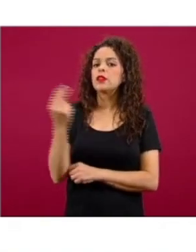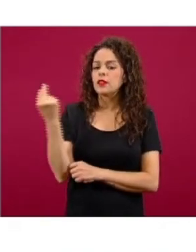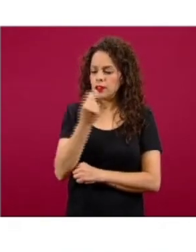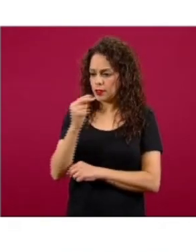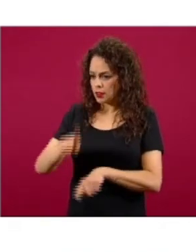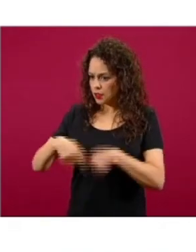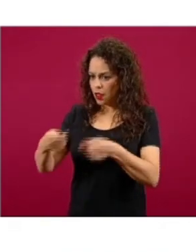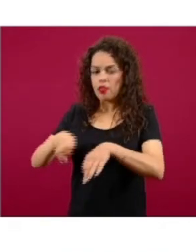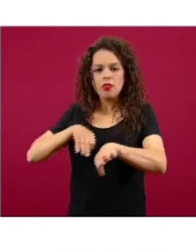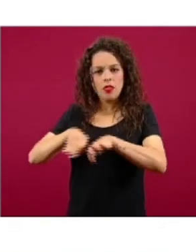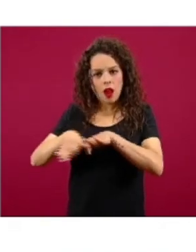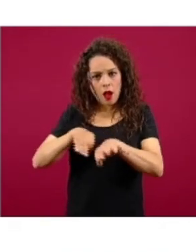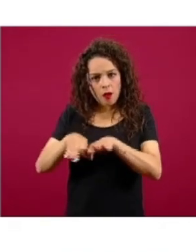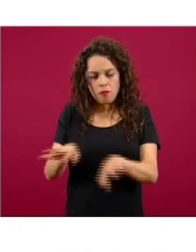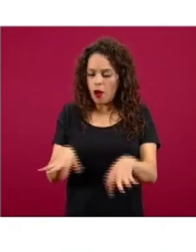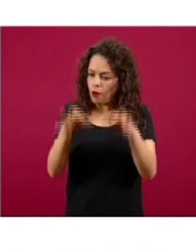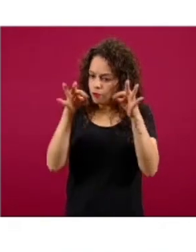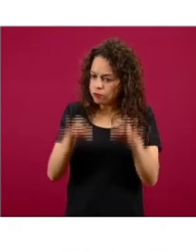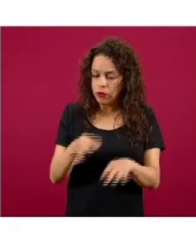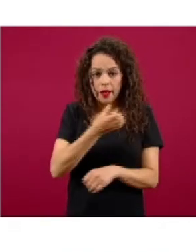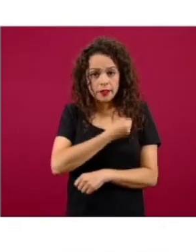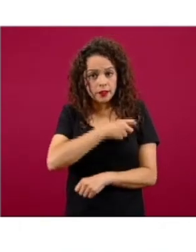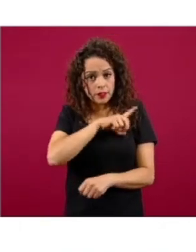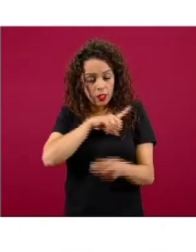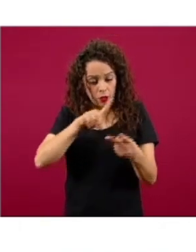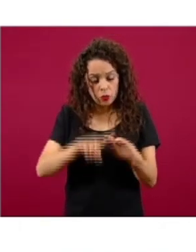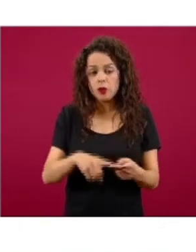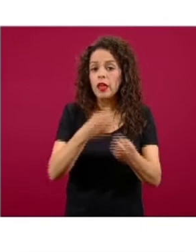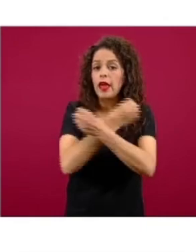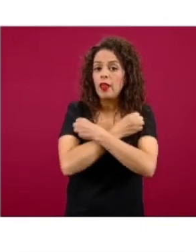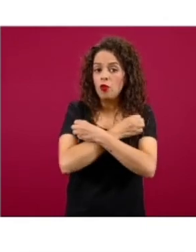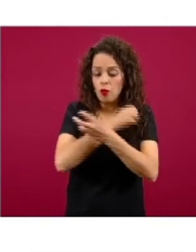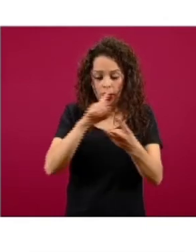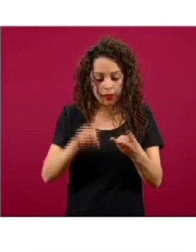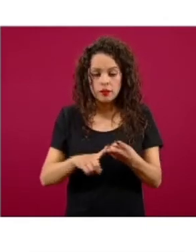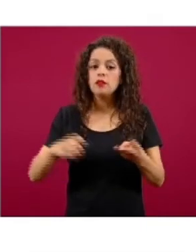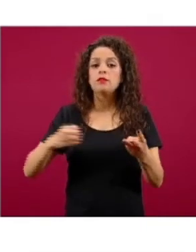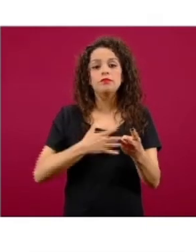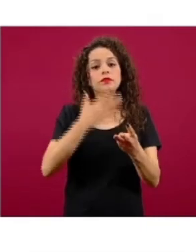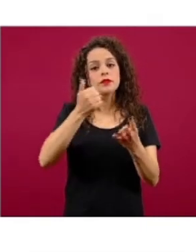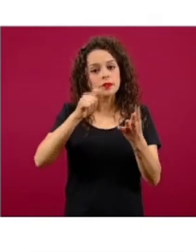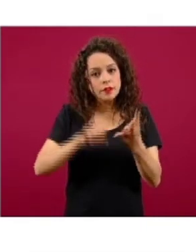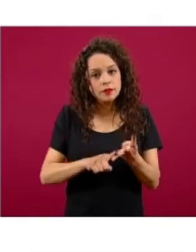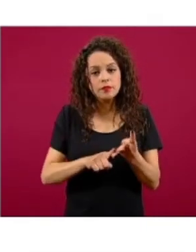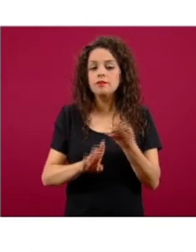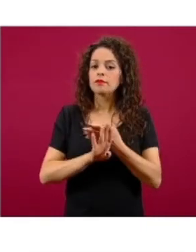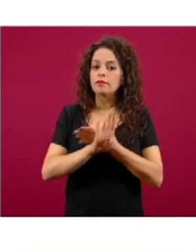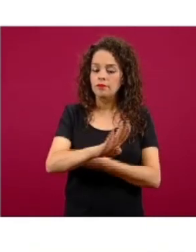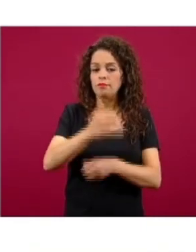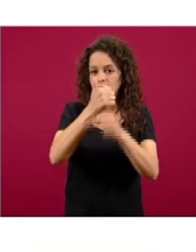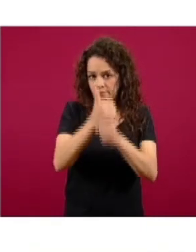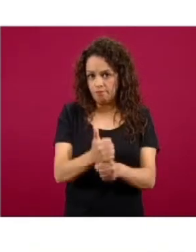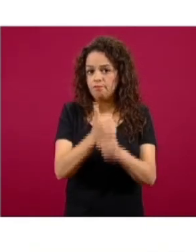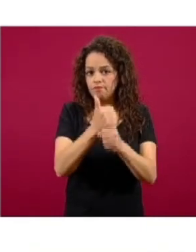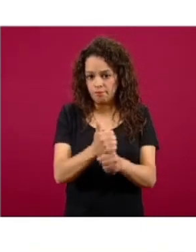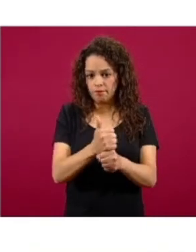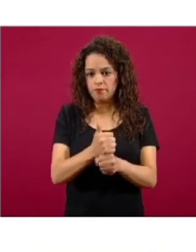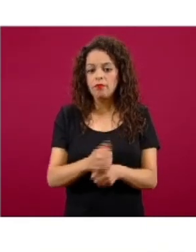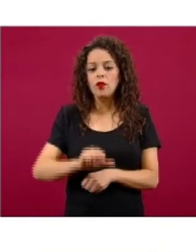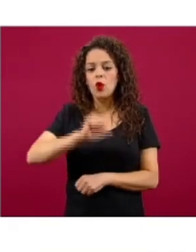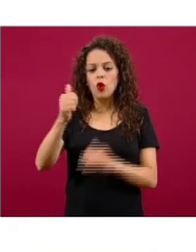a la salud, a la educación, al bienestar y a una vida de violencia. Y con los objetivos 5 y